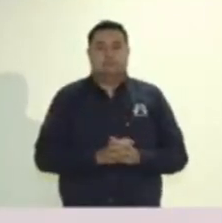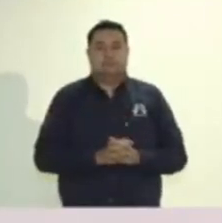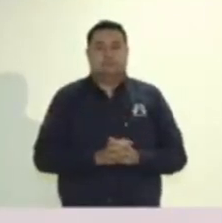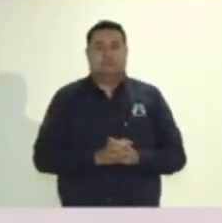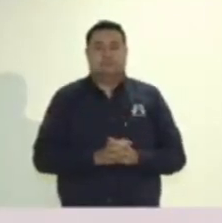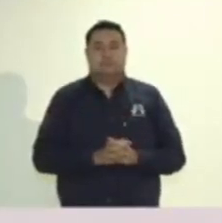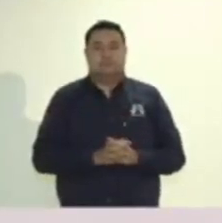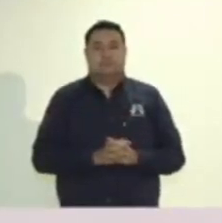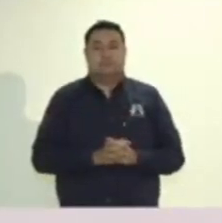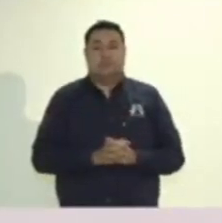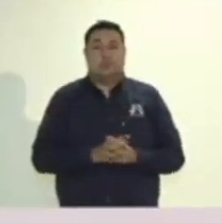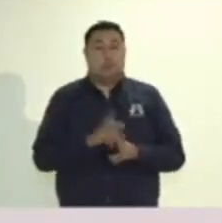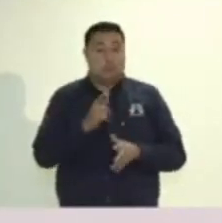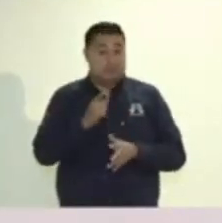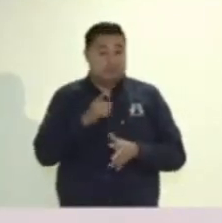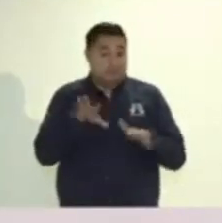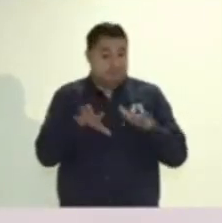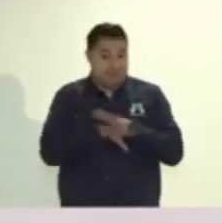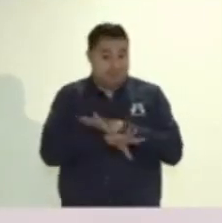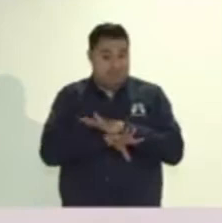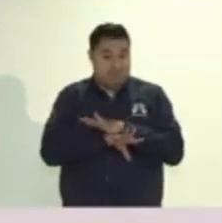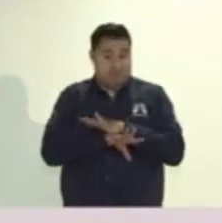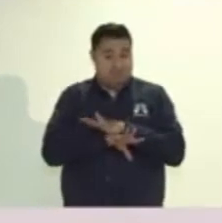Ya no hay vuelta atrás.